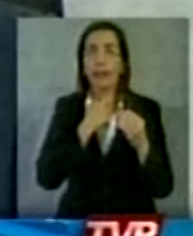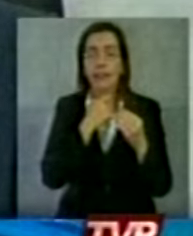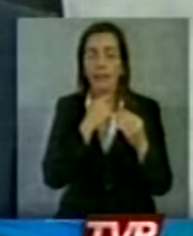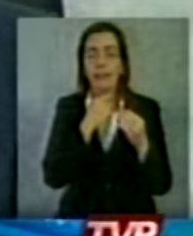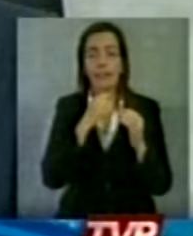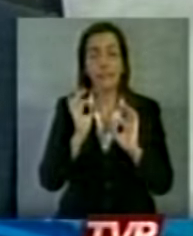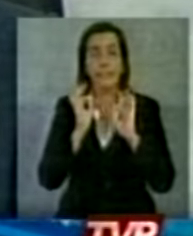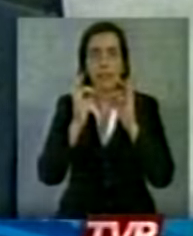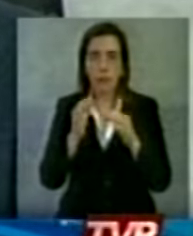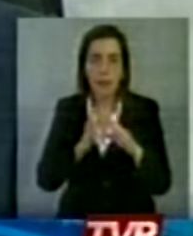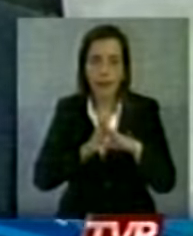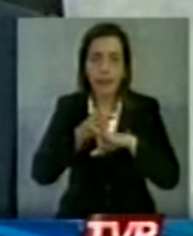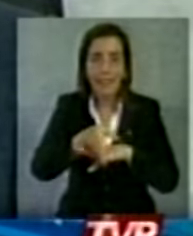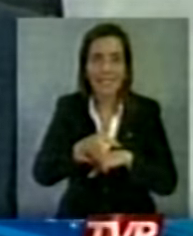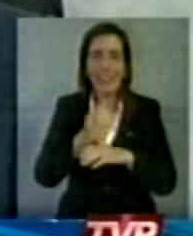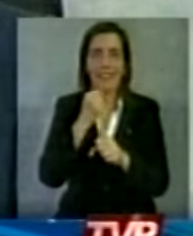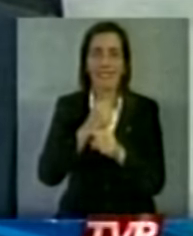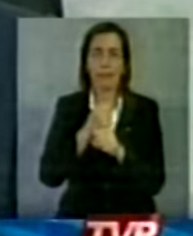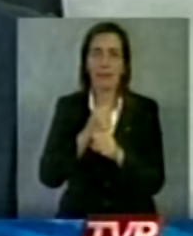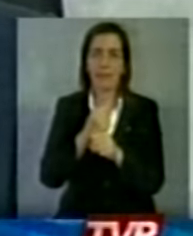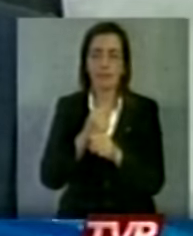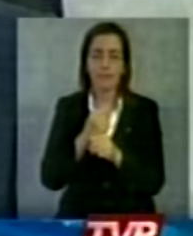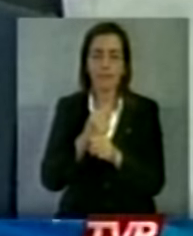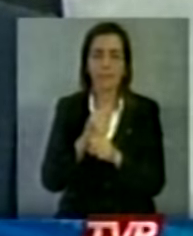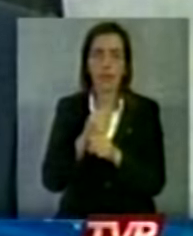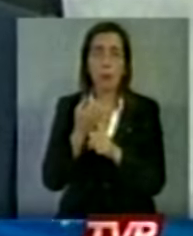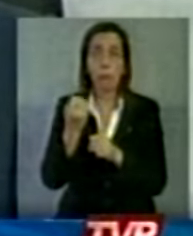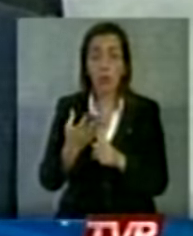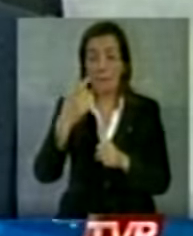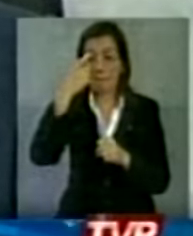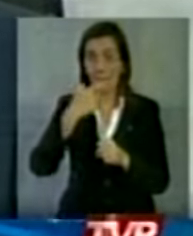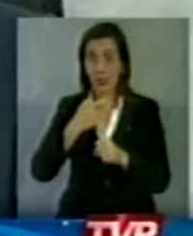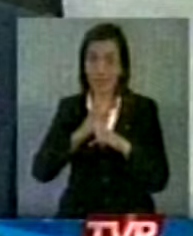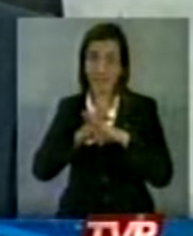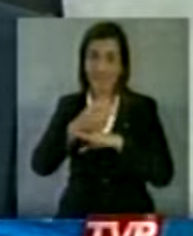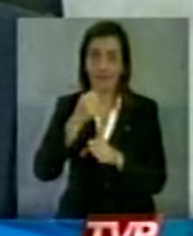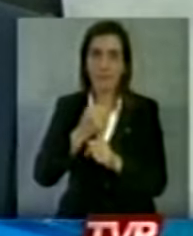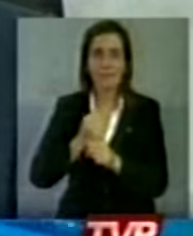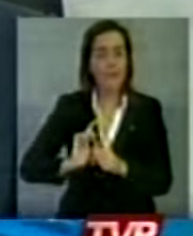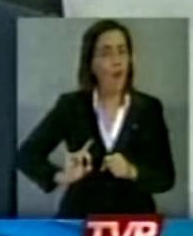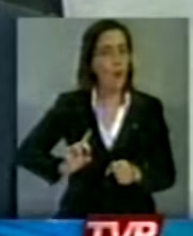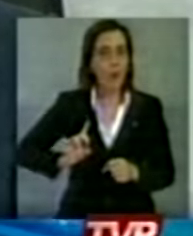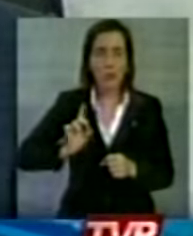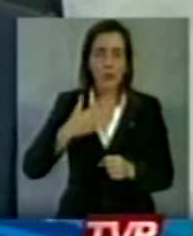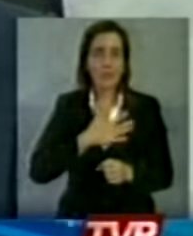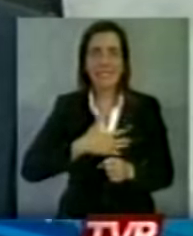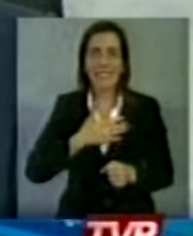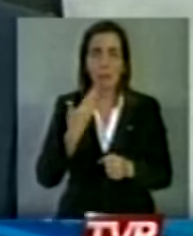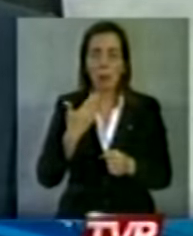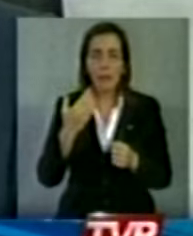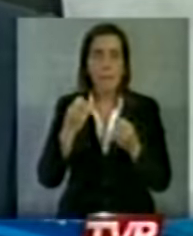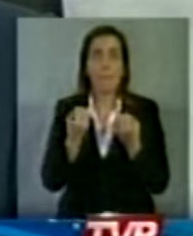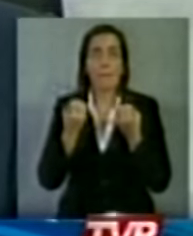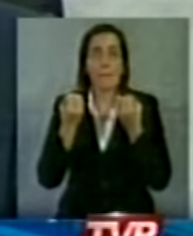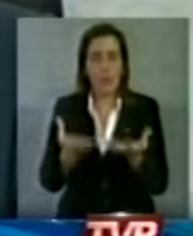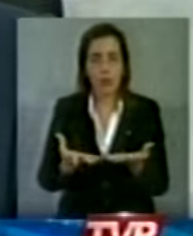solo de su inserción laboral. El trabajo dignifica, porque permite al ser humano la mayor de